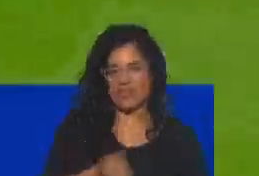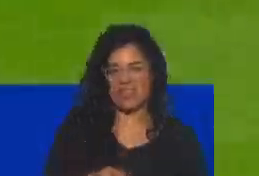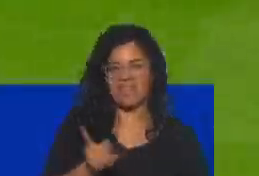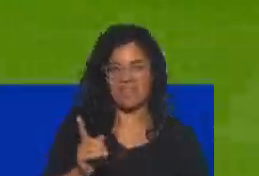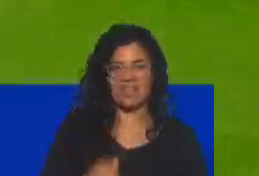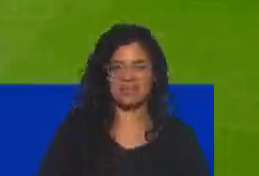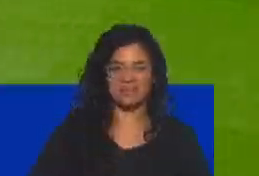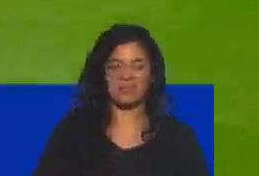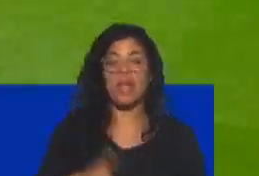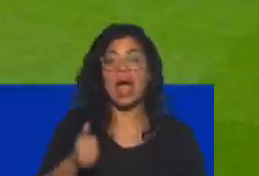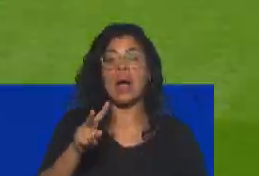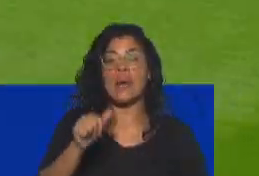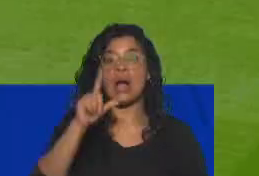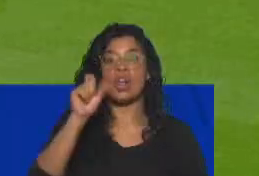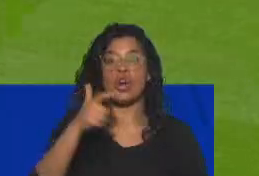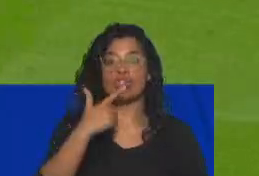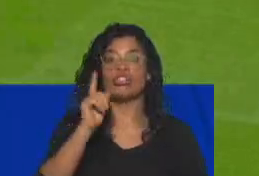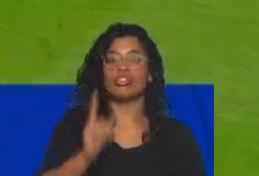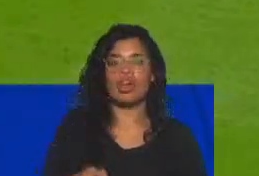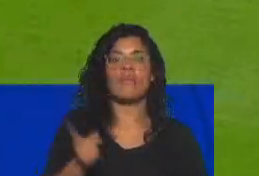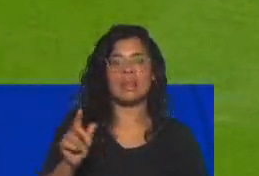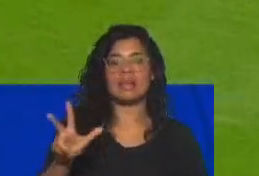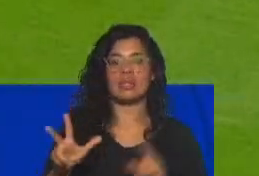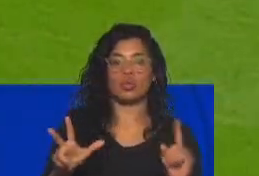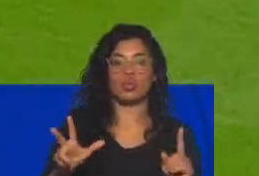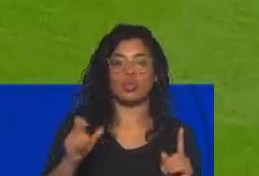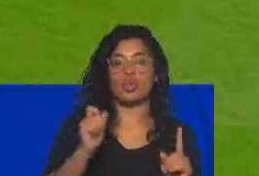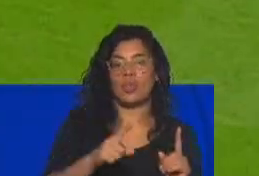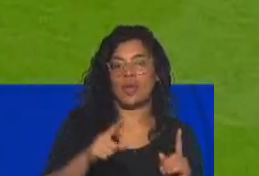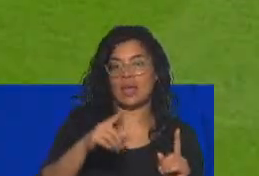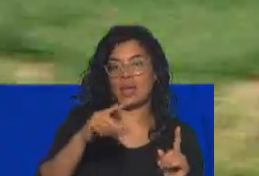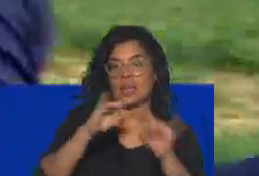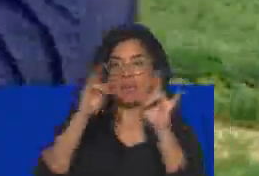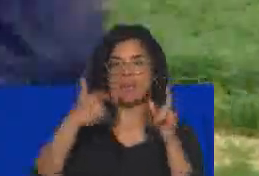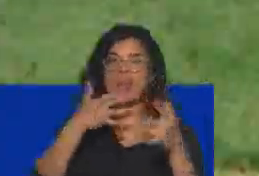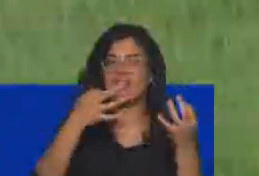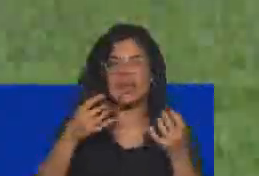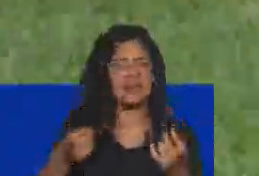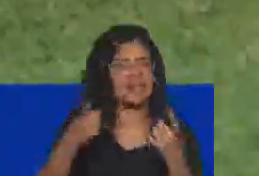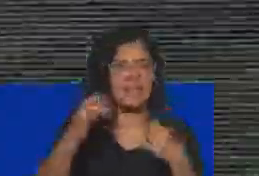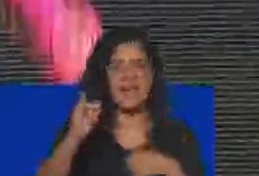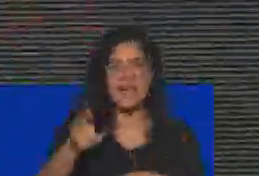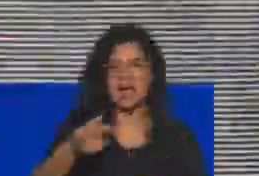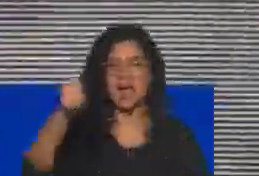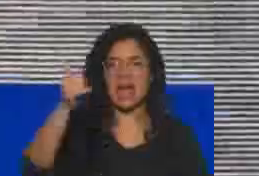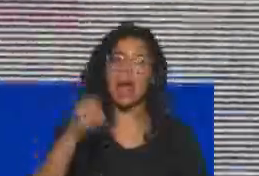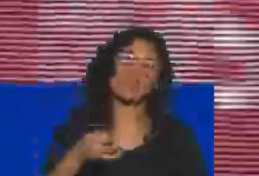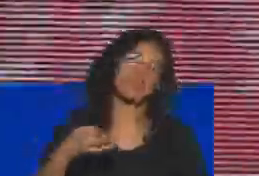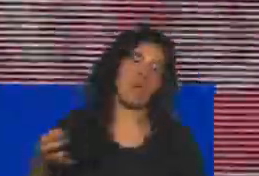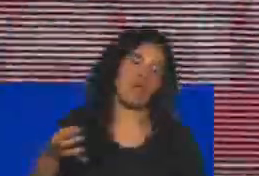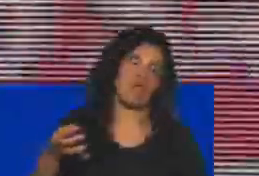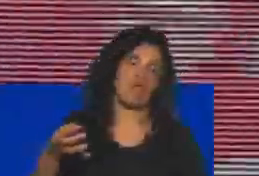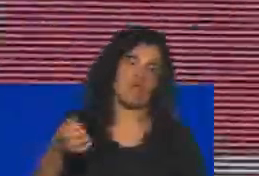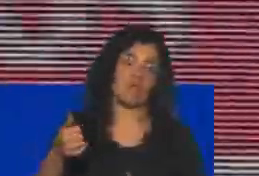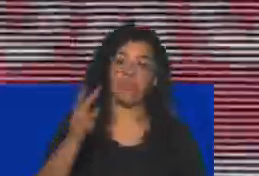la historia para el 3-1 de Independiente. ¿Cuánto necesitaba esta victoria Independiente? Mucho más se dio en carácter de local.